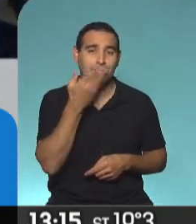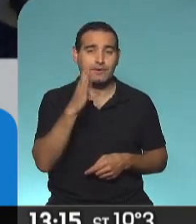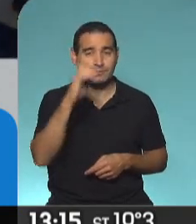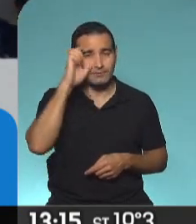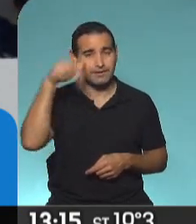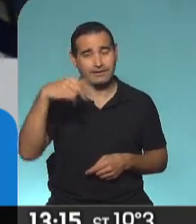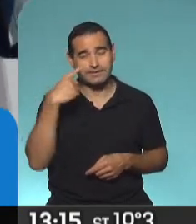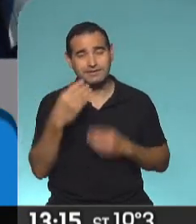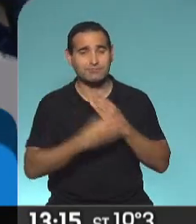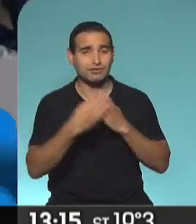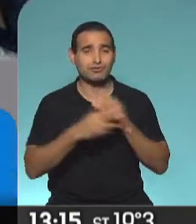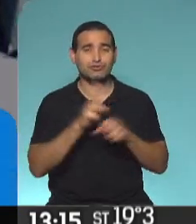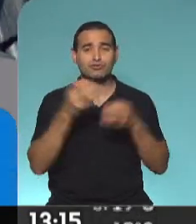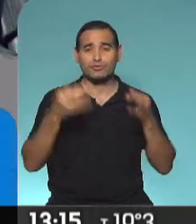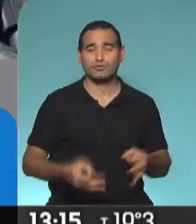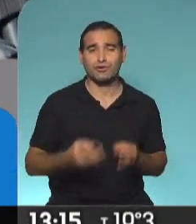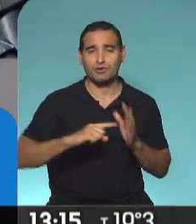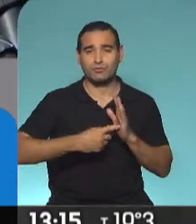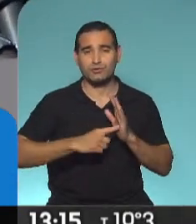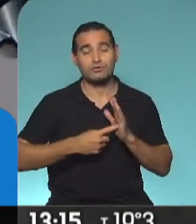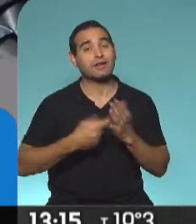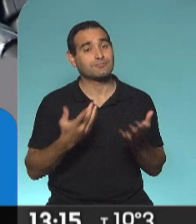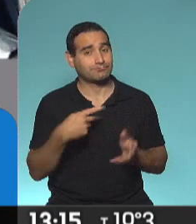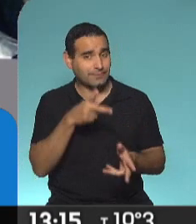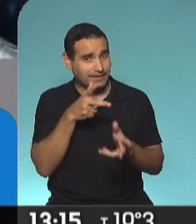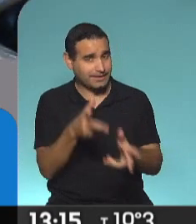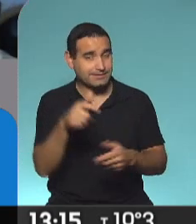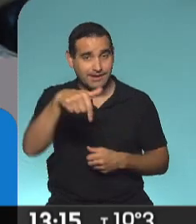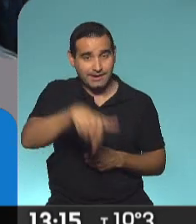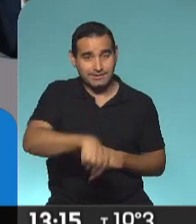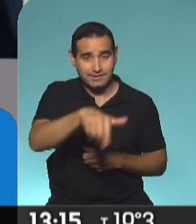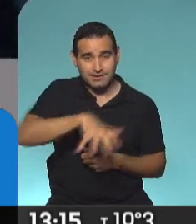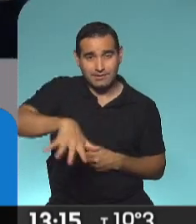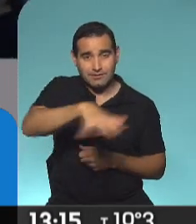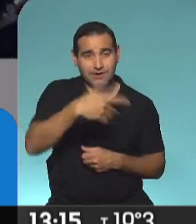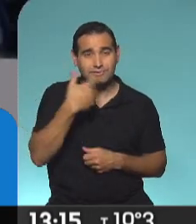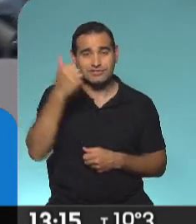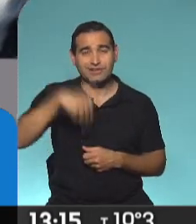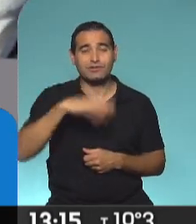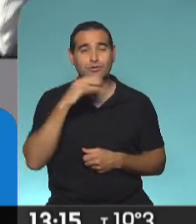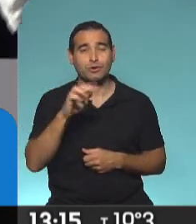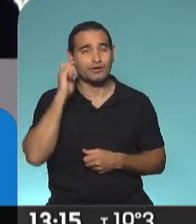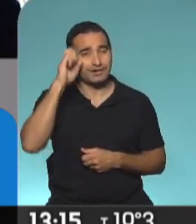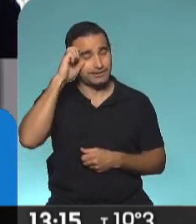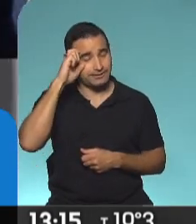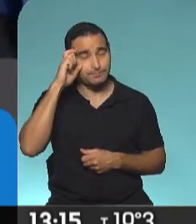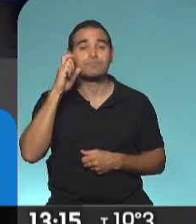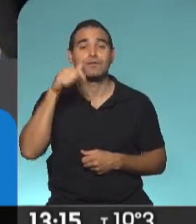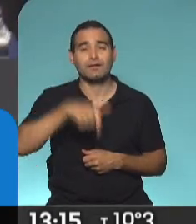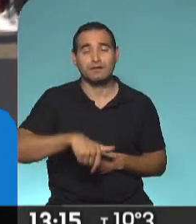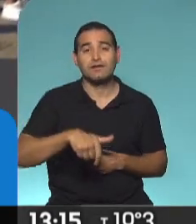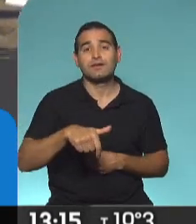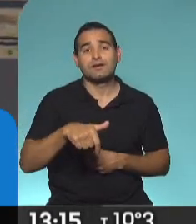Berni, el ministro de Seguridad de la provincia de Buenos Aires. Pero como decíamos, aquí en este barrio San Jorge, en Don